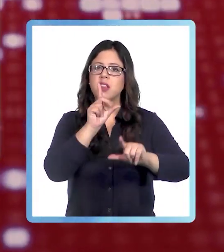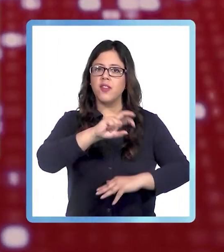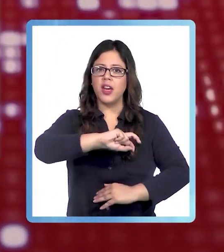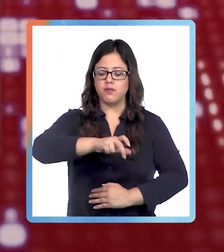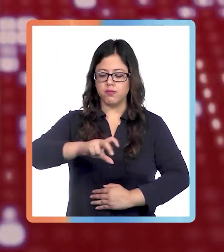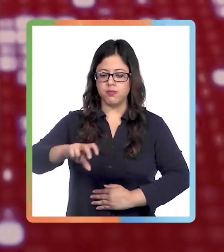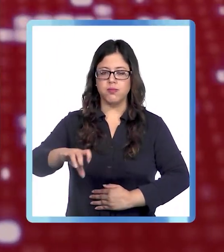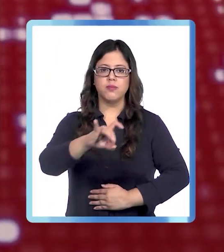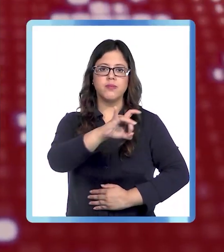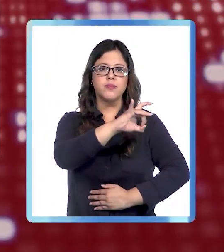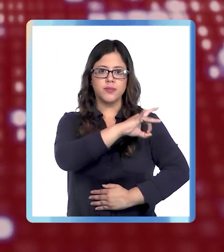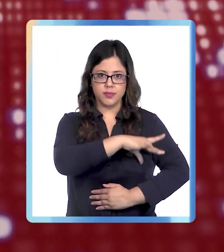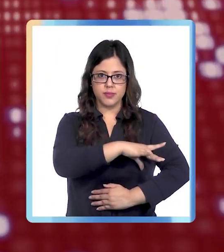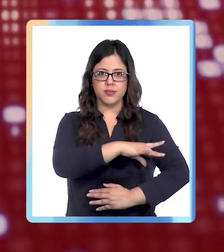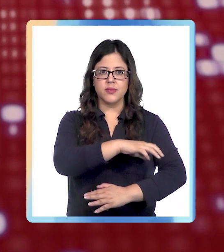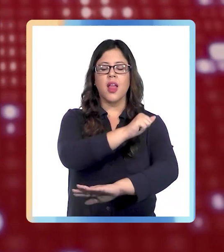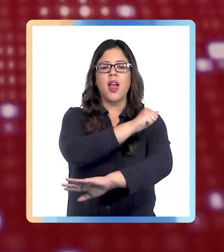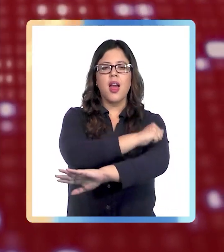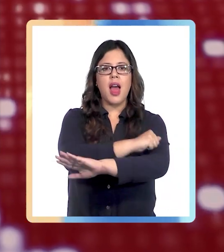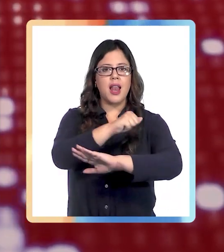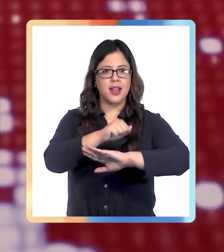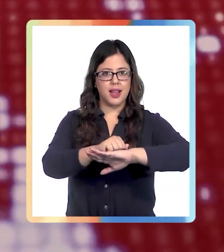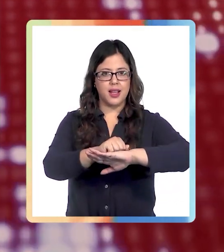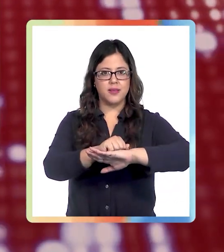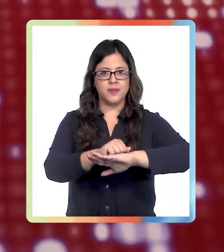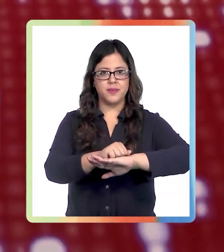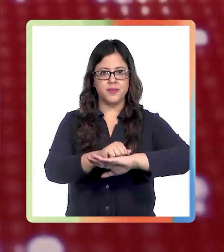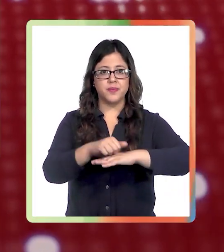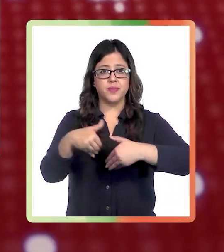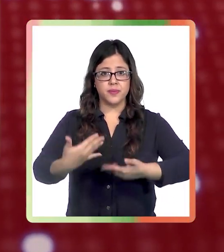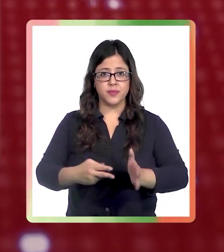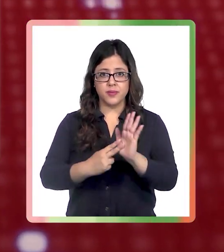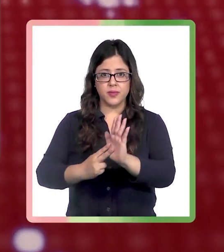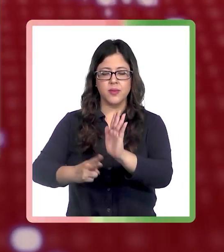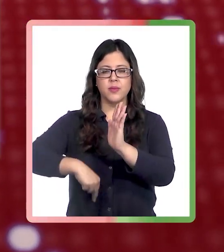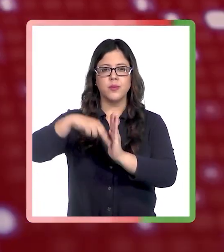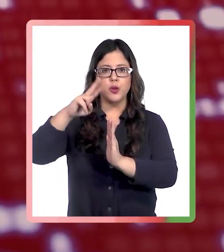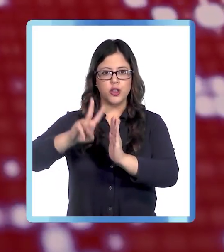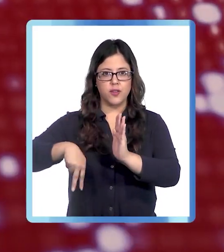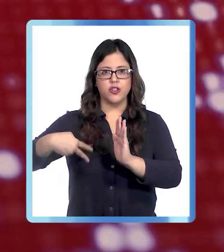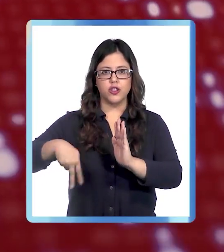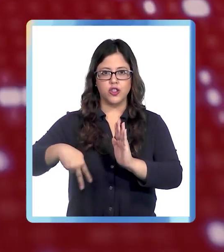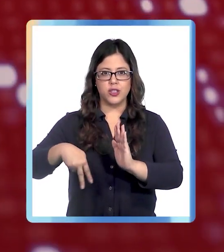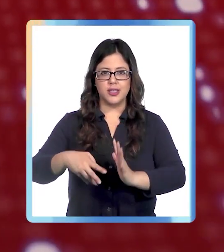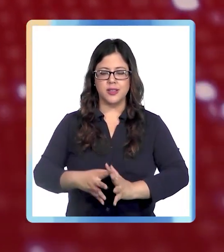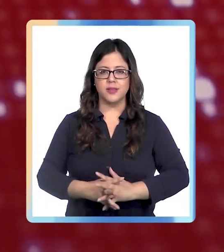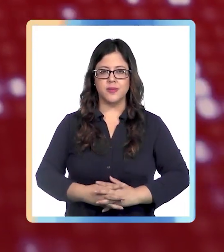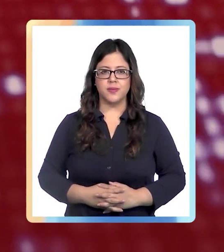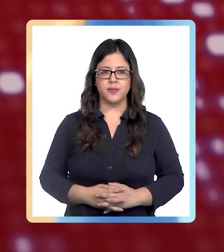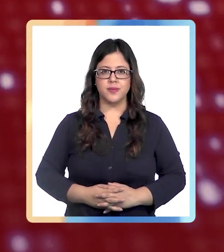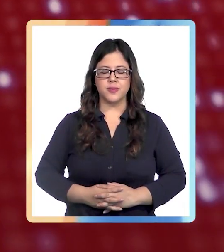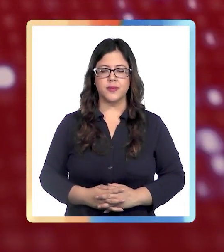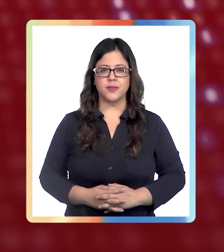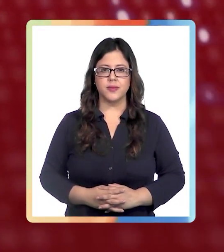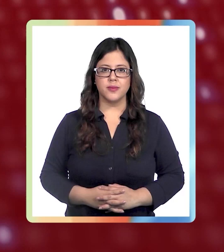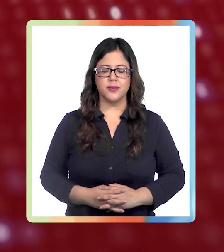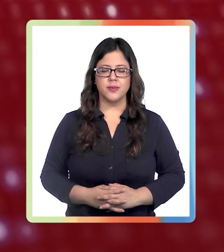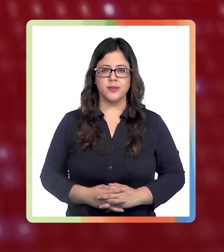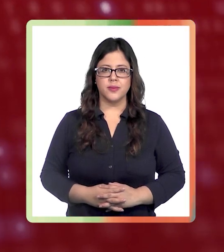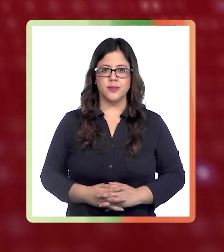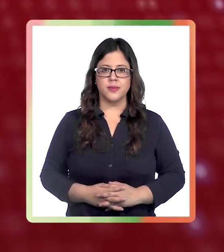Asociación Regional de Canales de Televisión de Señal Abierta de Chile, Arcatel, presenta Portavoz